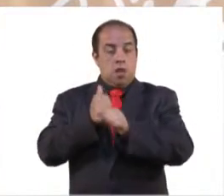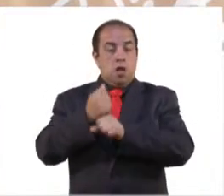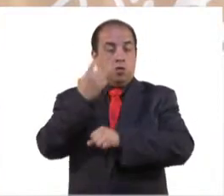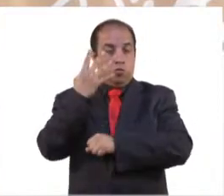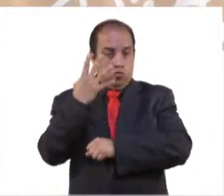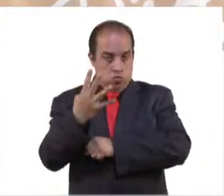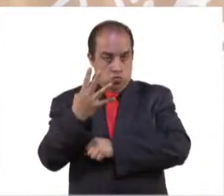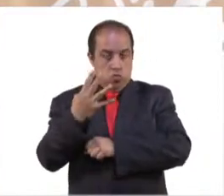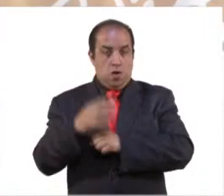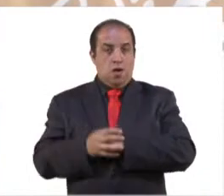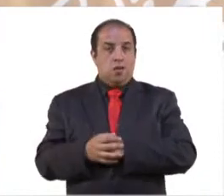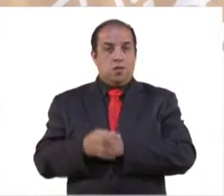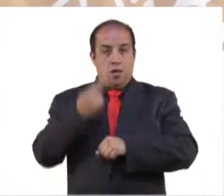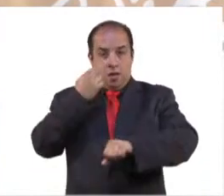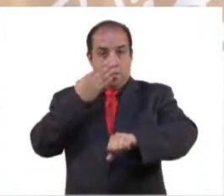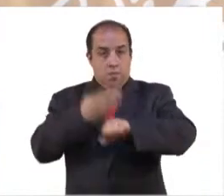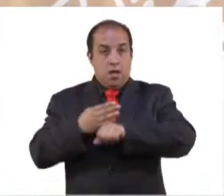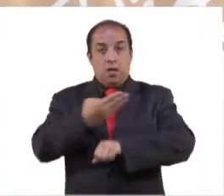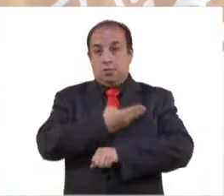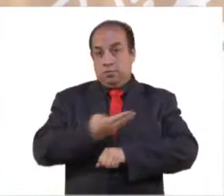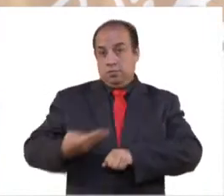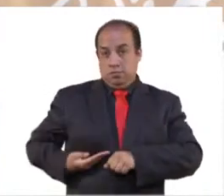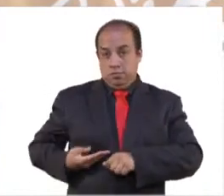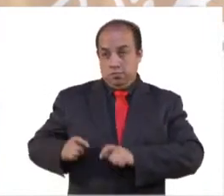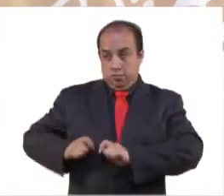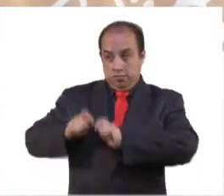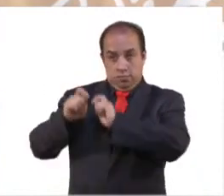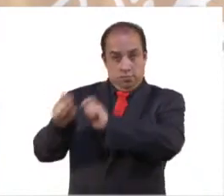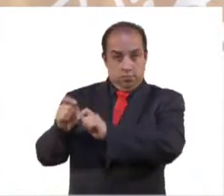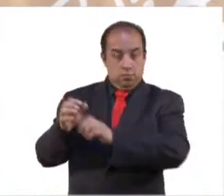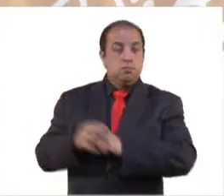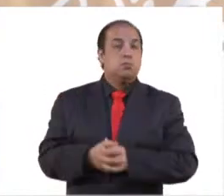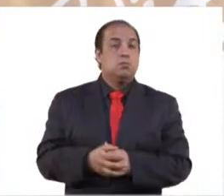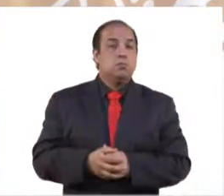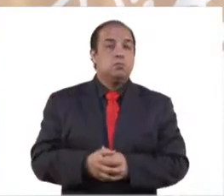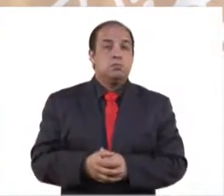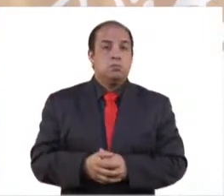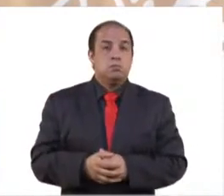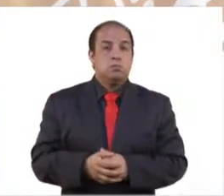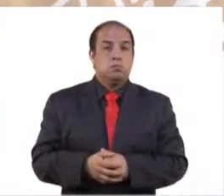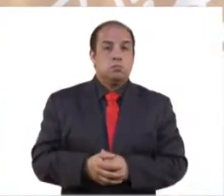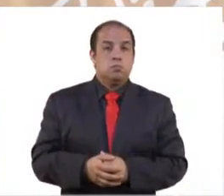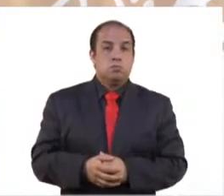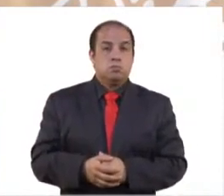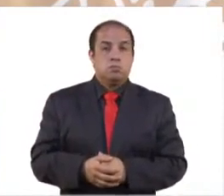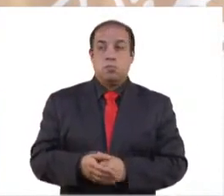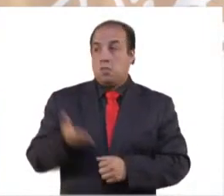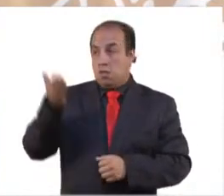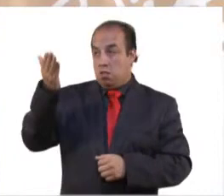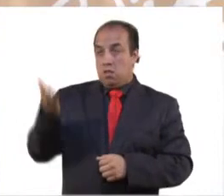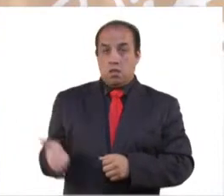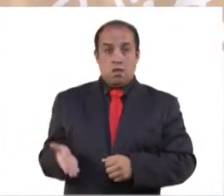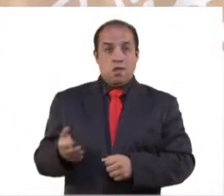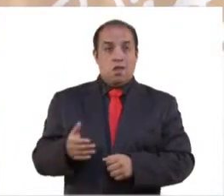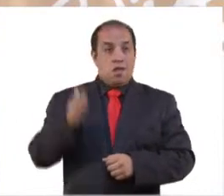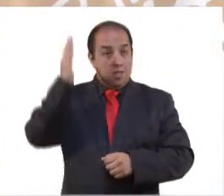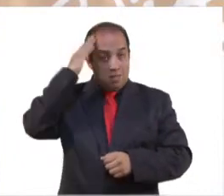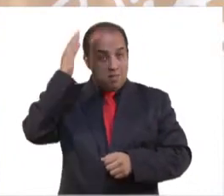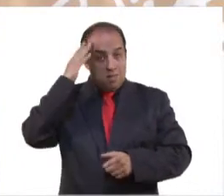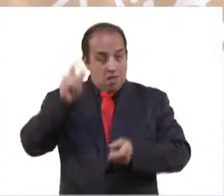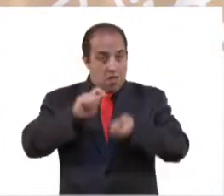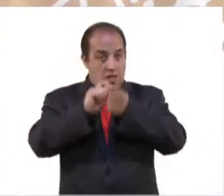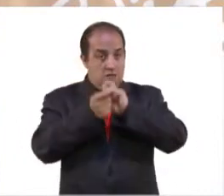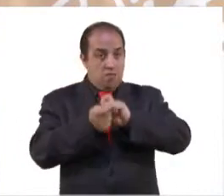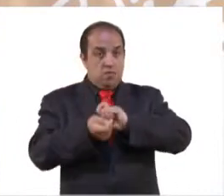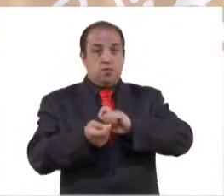el cargo y que pues está encabezando la gran transformación de la